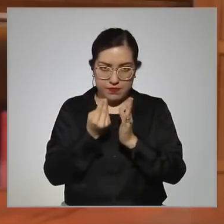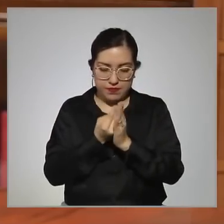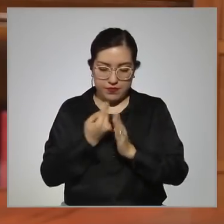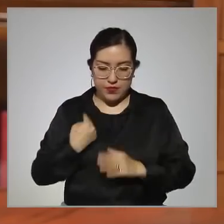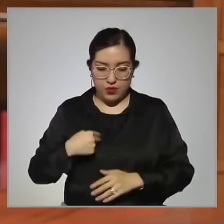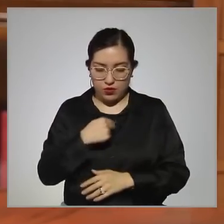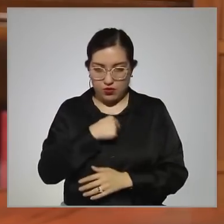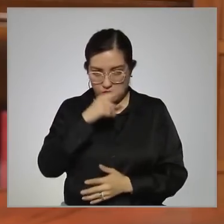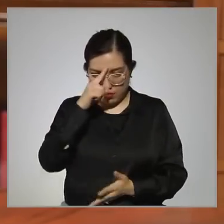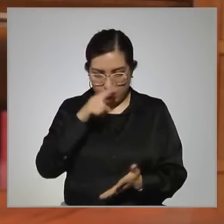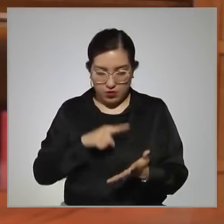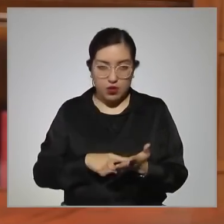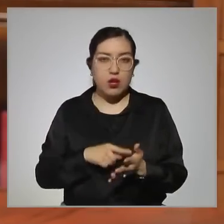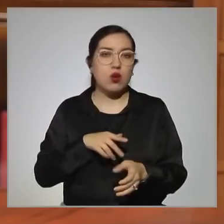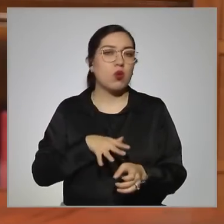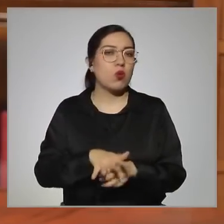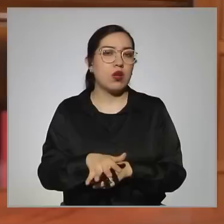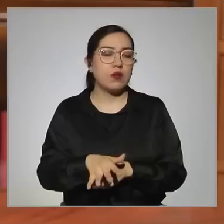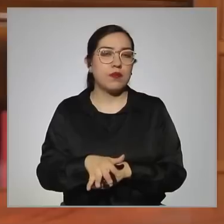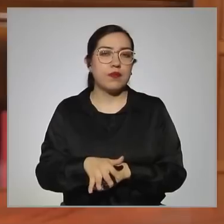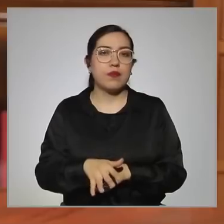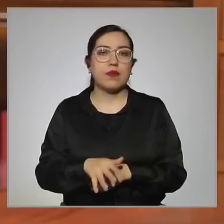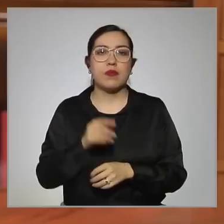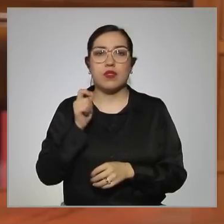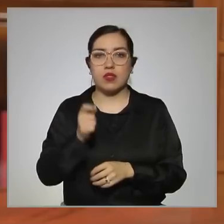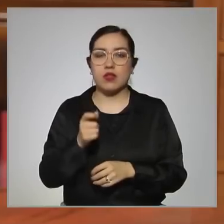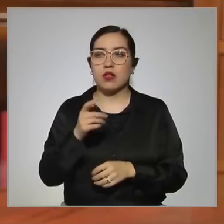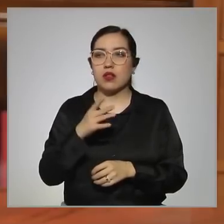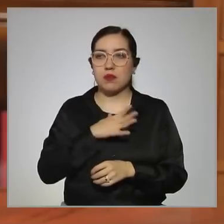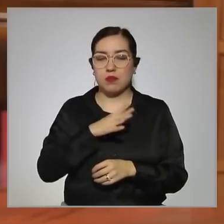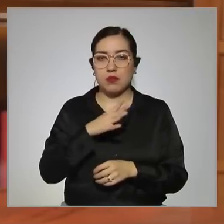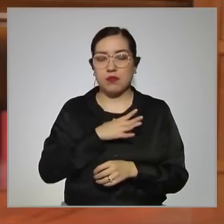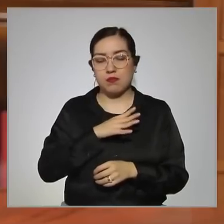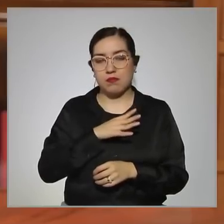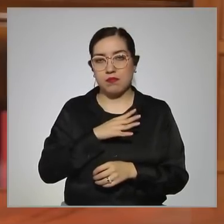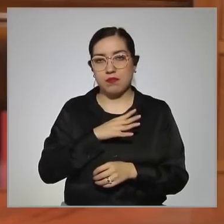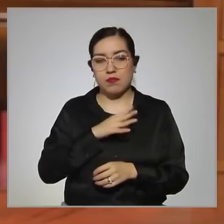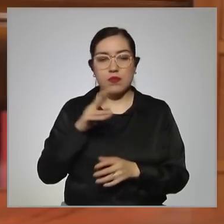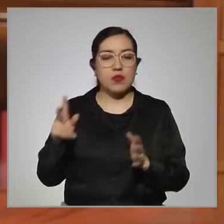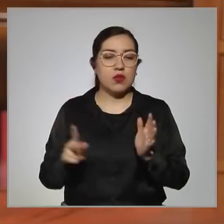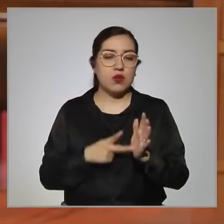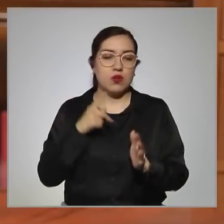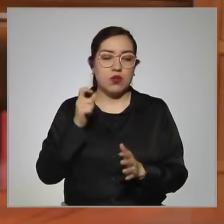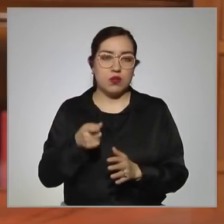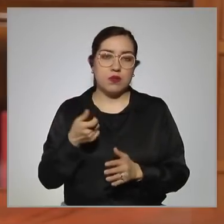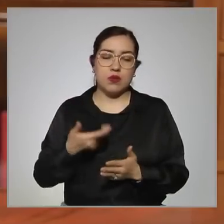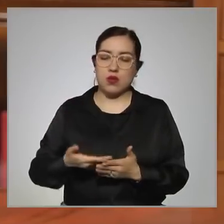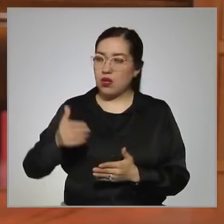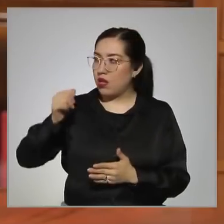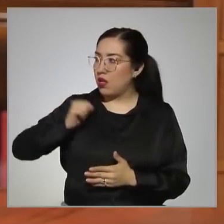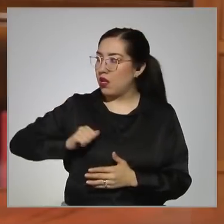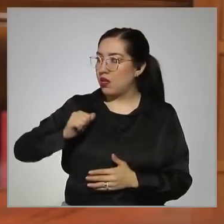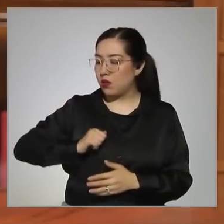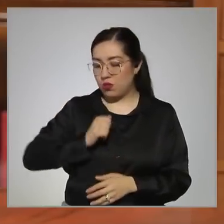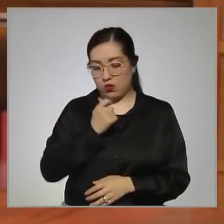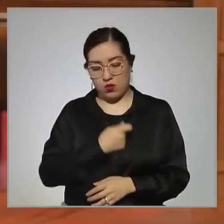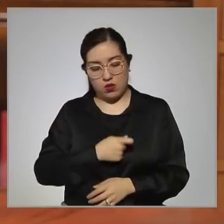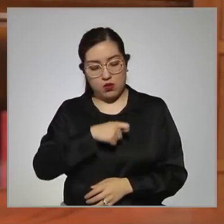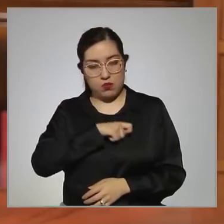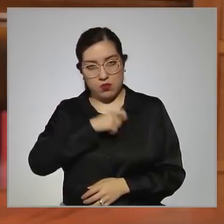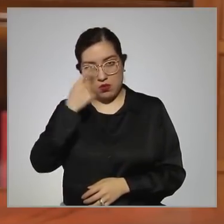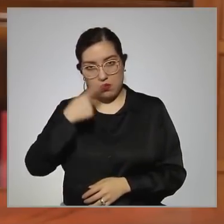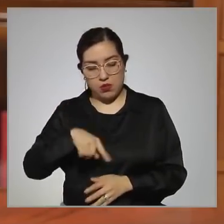nosotros es el que nos llegó a través de la conquista española y es el